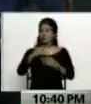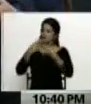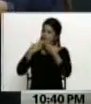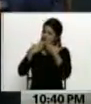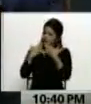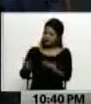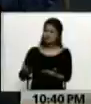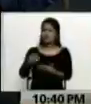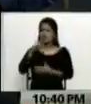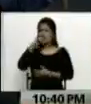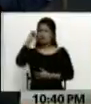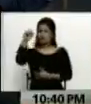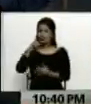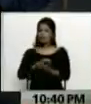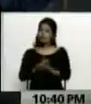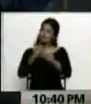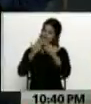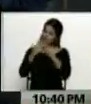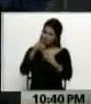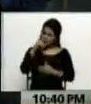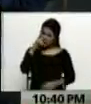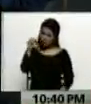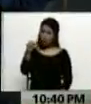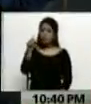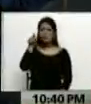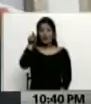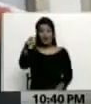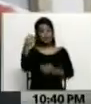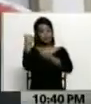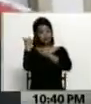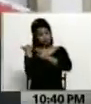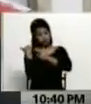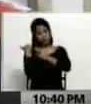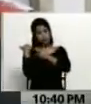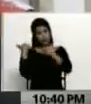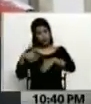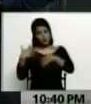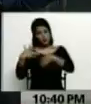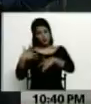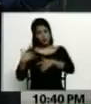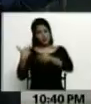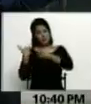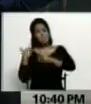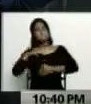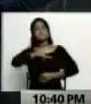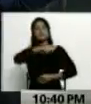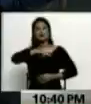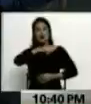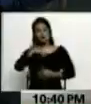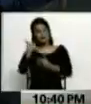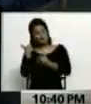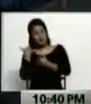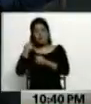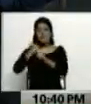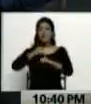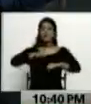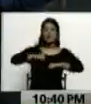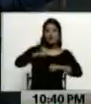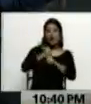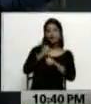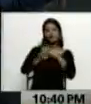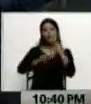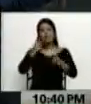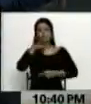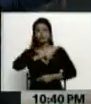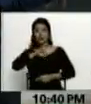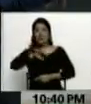Muchas gracias Nicolás Maduro moros Nicolás tiene una misión espiritual muy grande además del trabajo